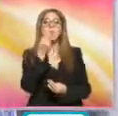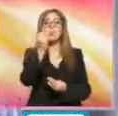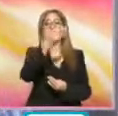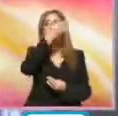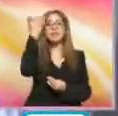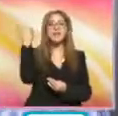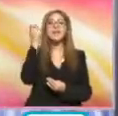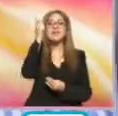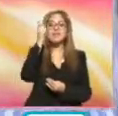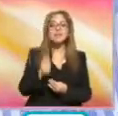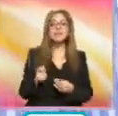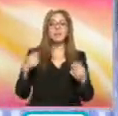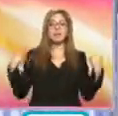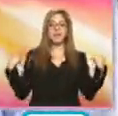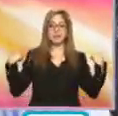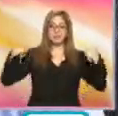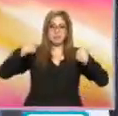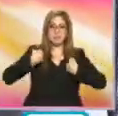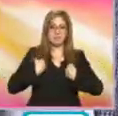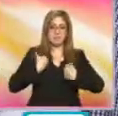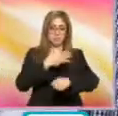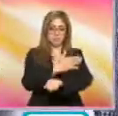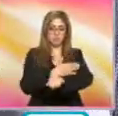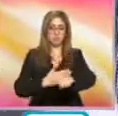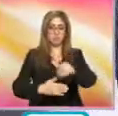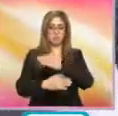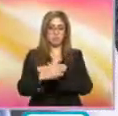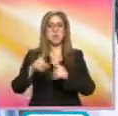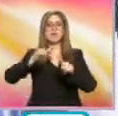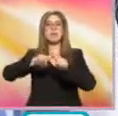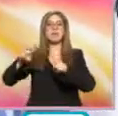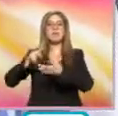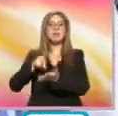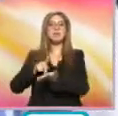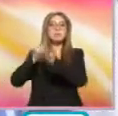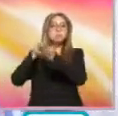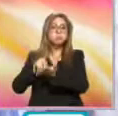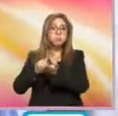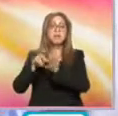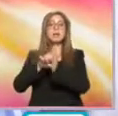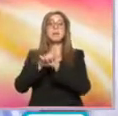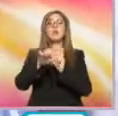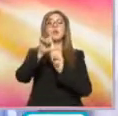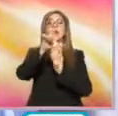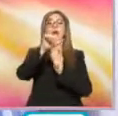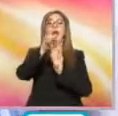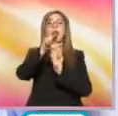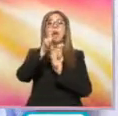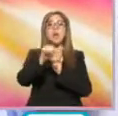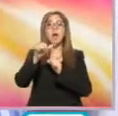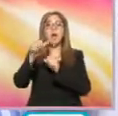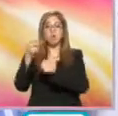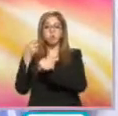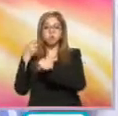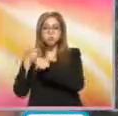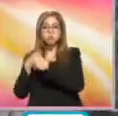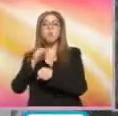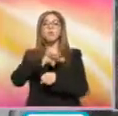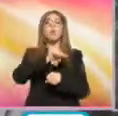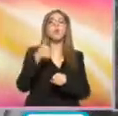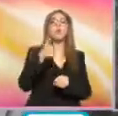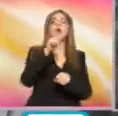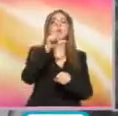que los trajes vienen en distintos pesos. Entonces puedes encontrar lanas muy gruesas o lanas muy delgadas,